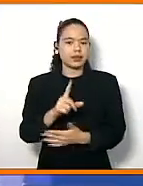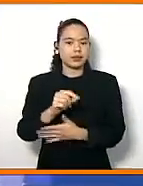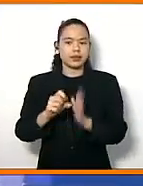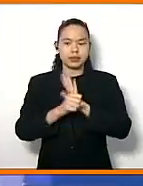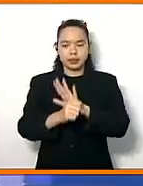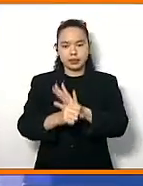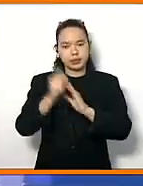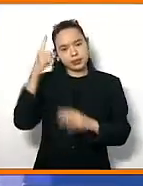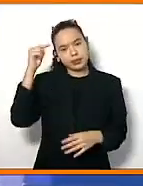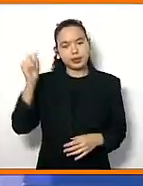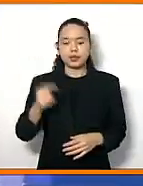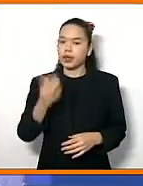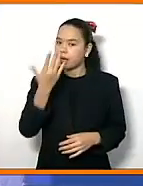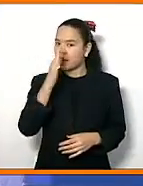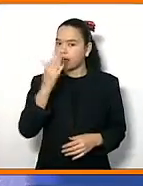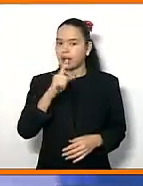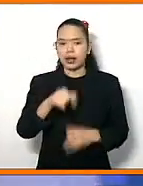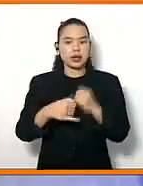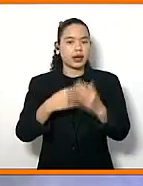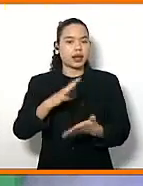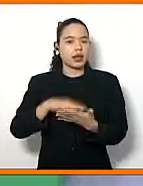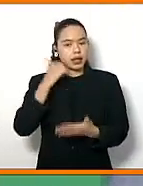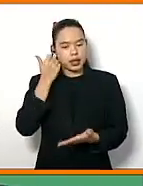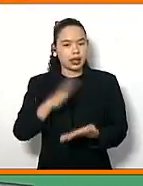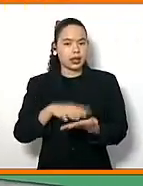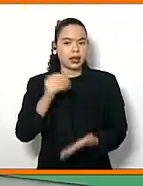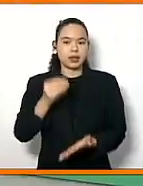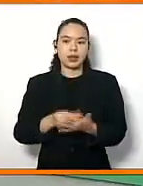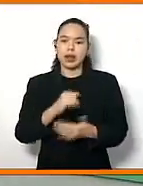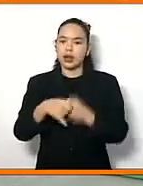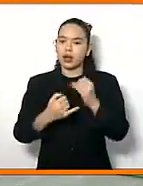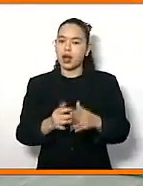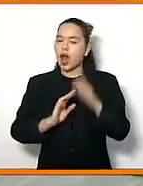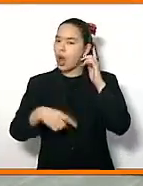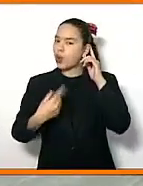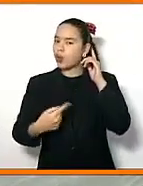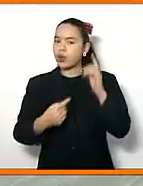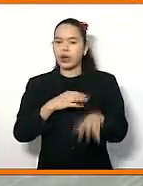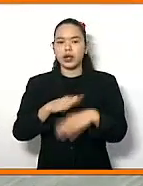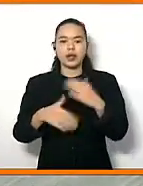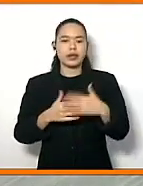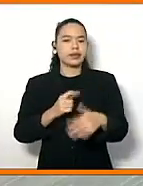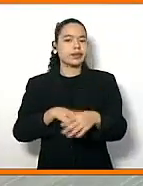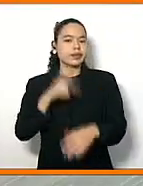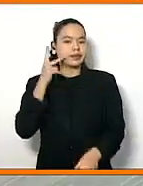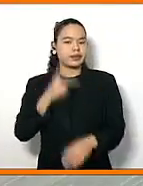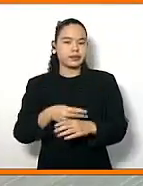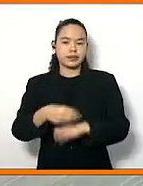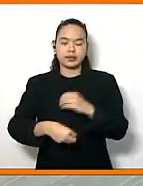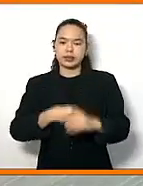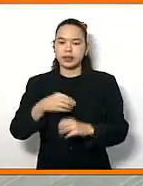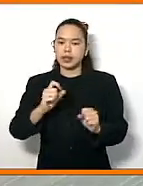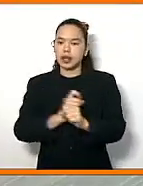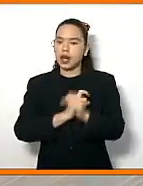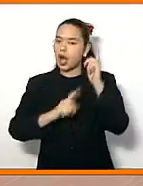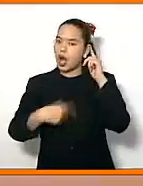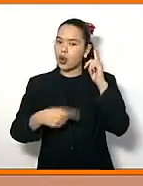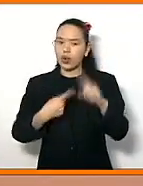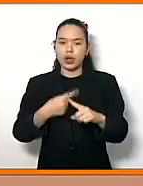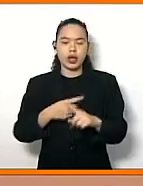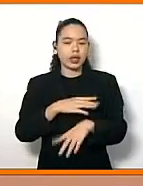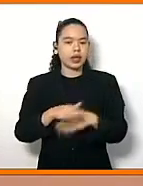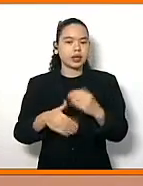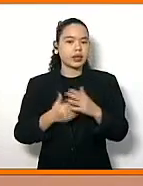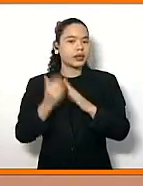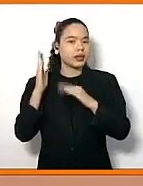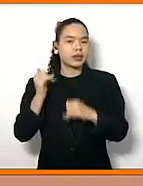símbolo de sueños espejo. Pero si quieres multiplicar tu jugada de diaria, acompáñame porque la esfera ganadora de Multi X es